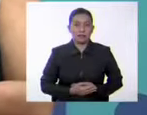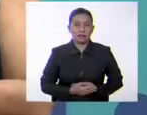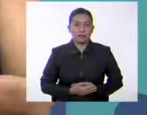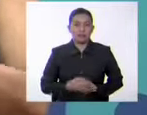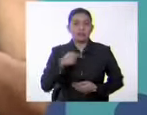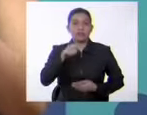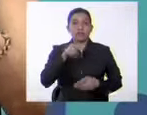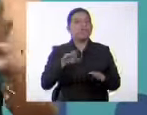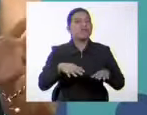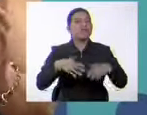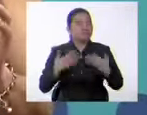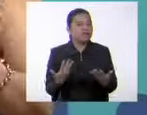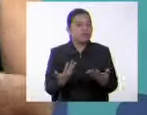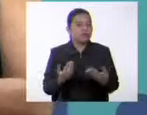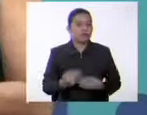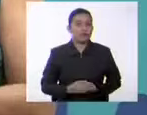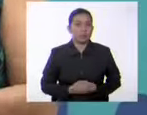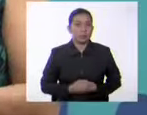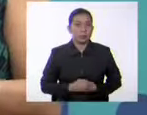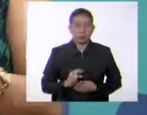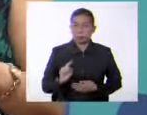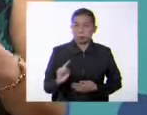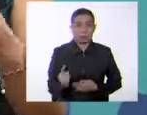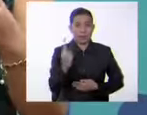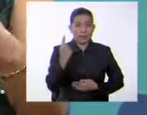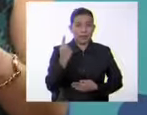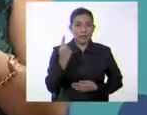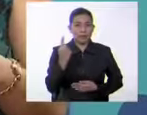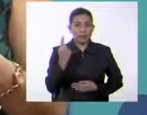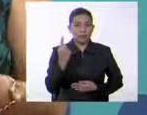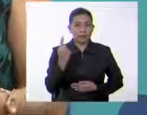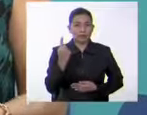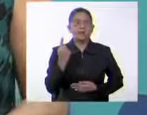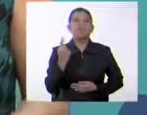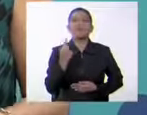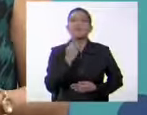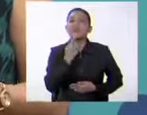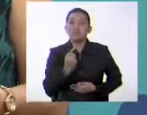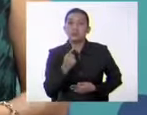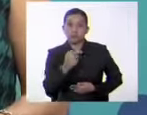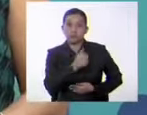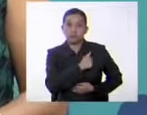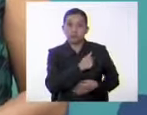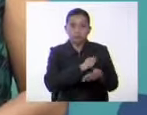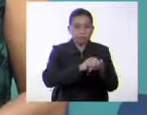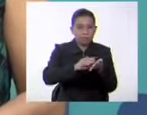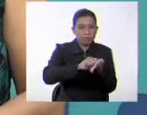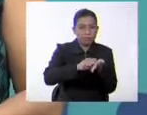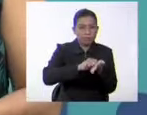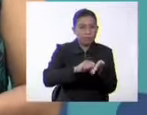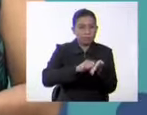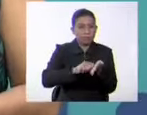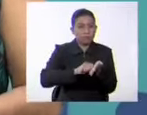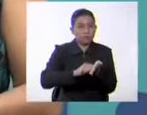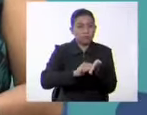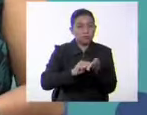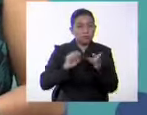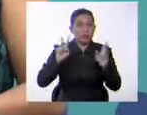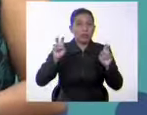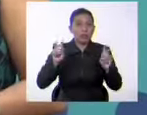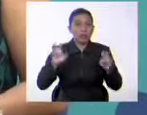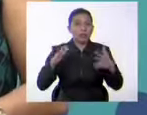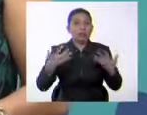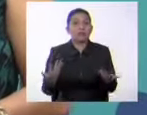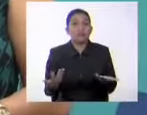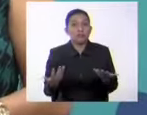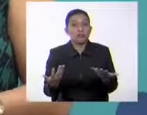está el primero, digamos así, que fue quien redactó el Acta de Independencia, y es José